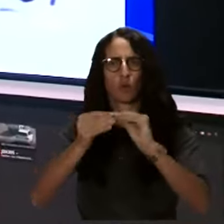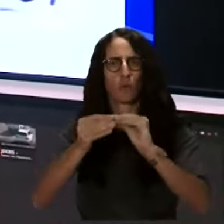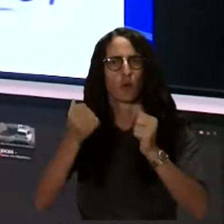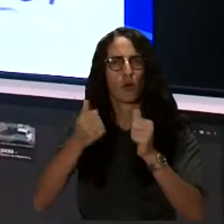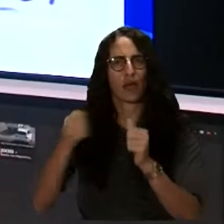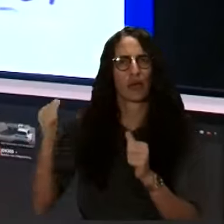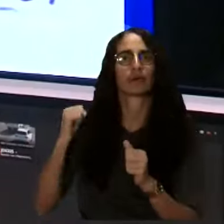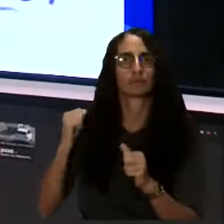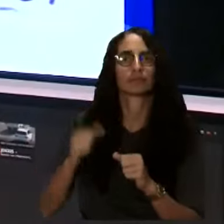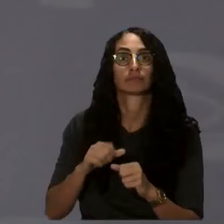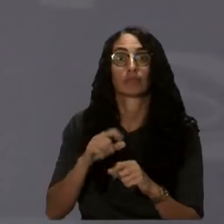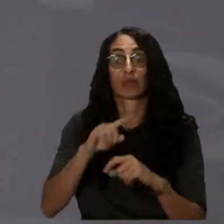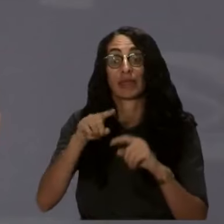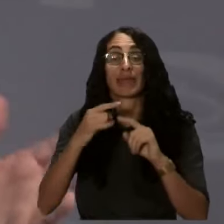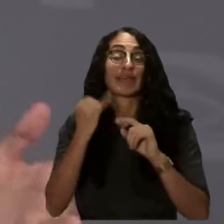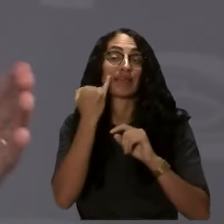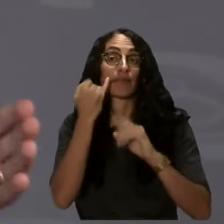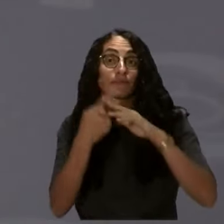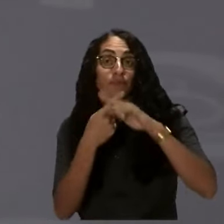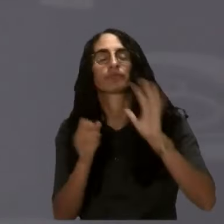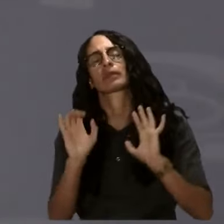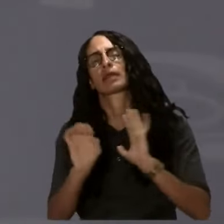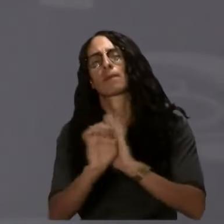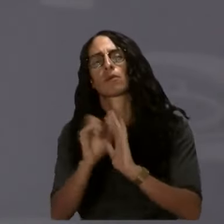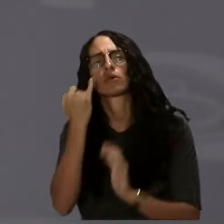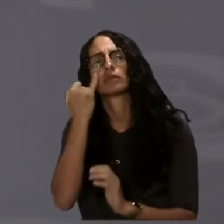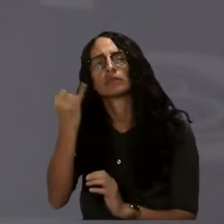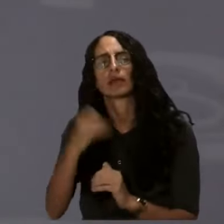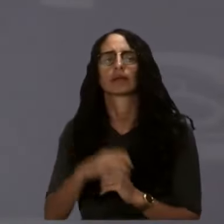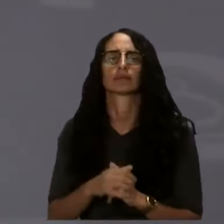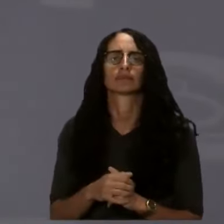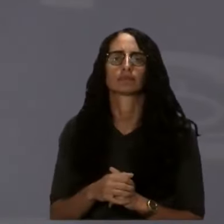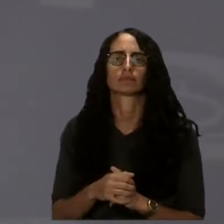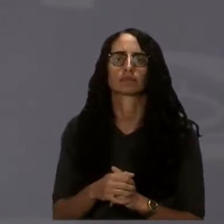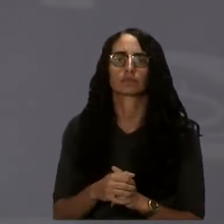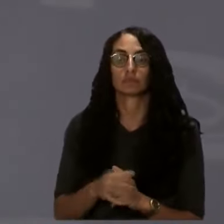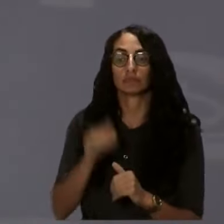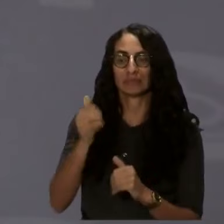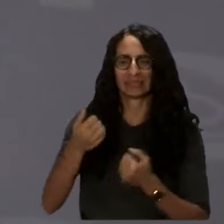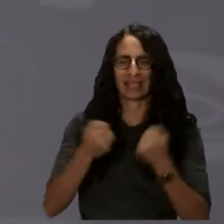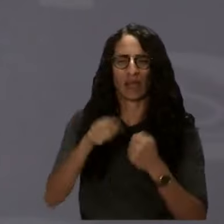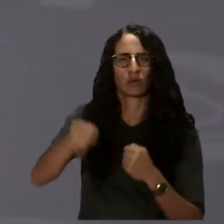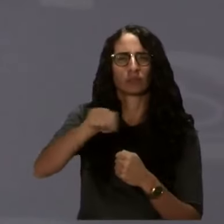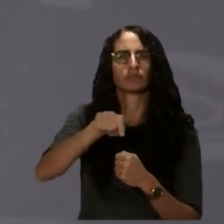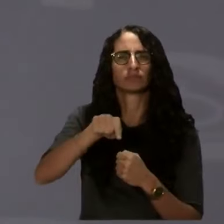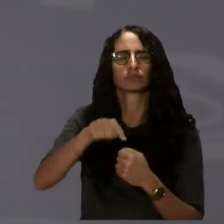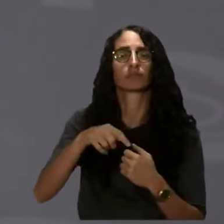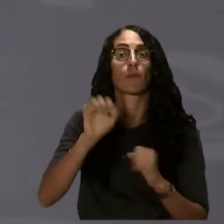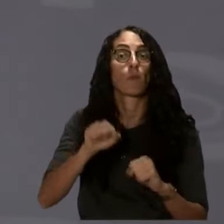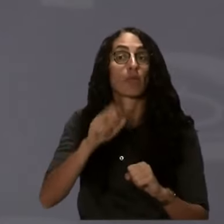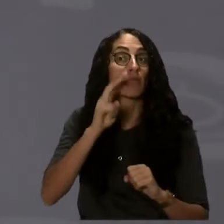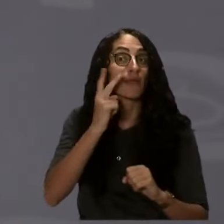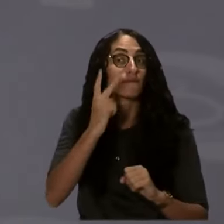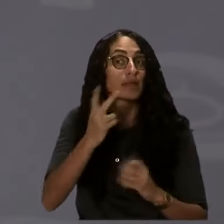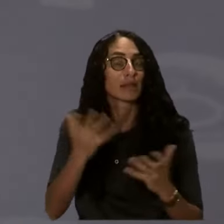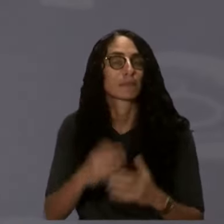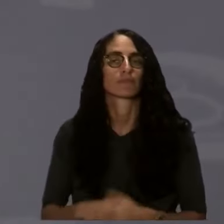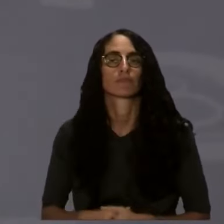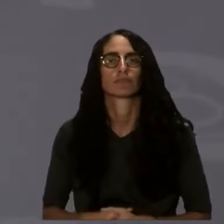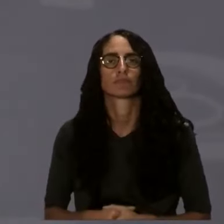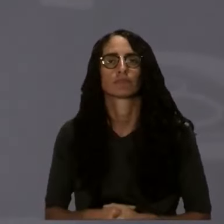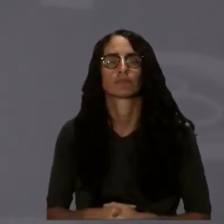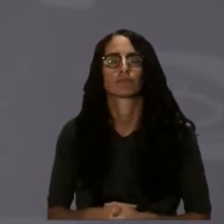hurtados o desaparecidos para que tengan una idea de la efectividad de las cámaras de fotolectura desde enero al